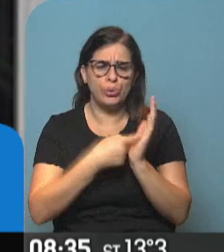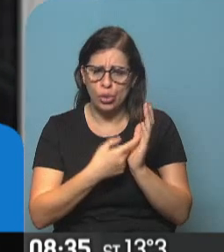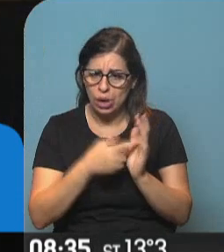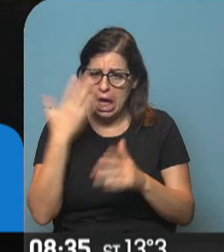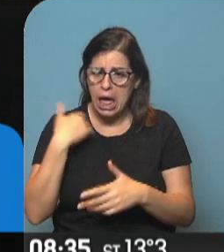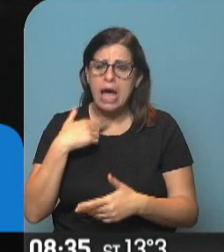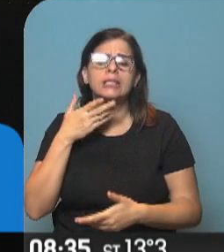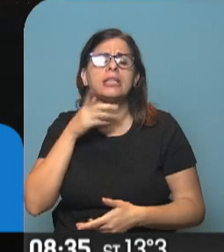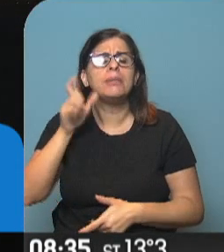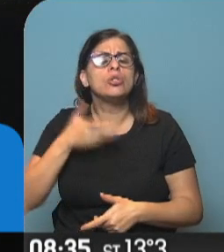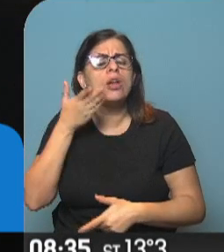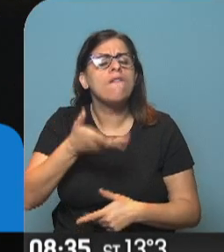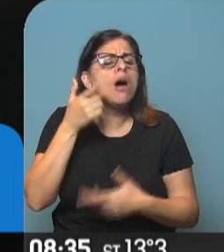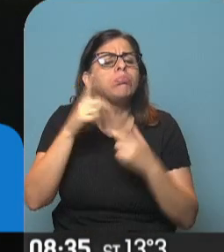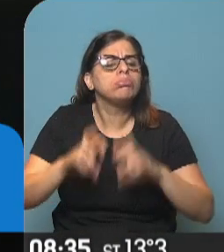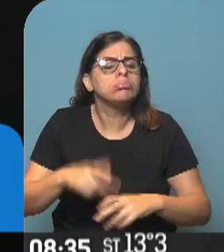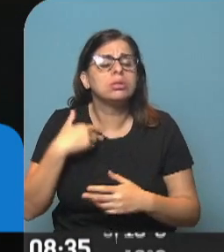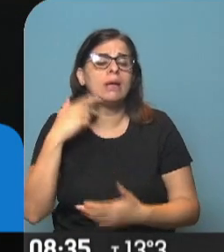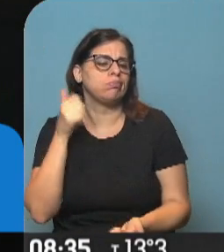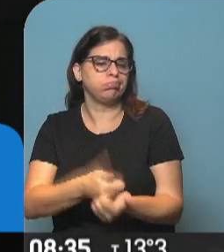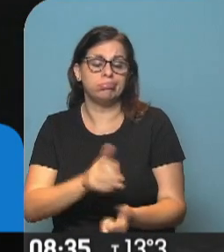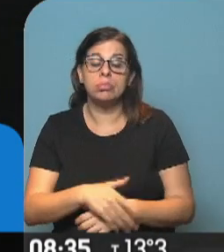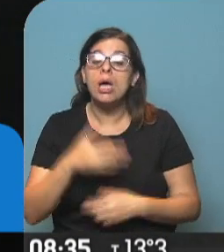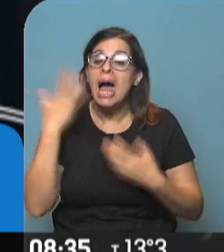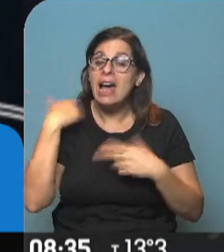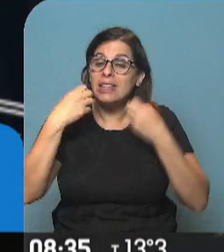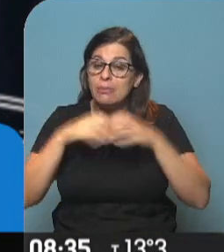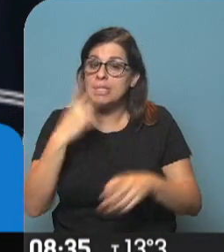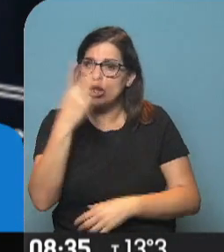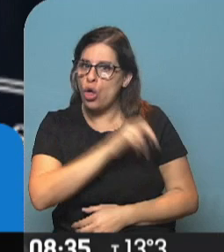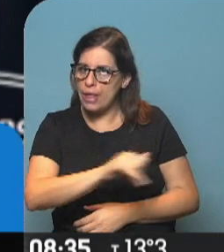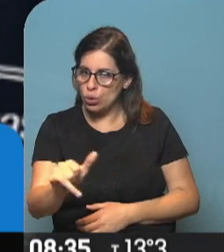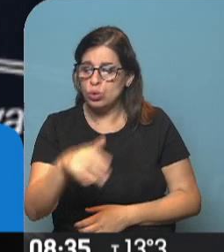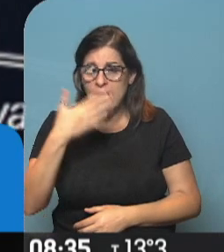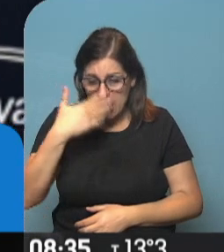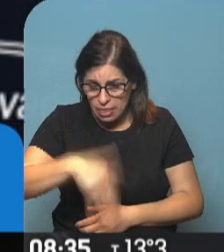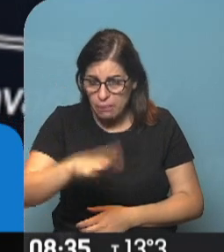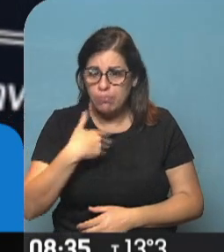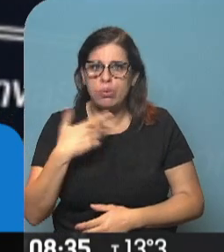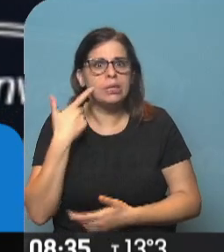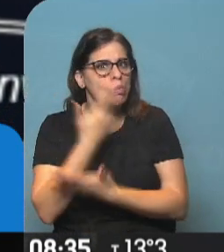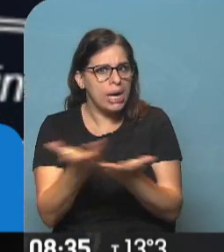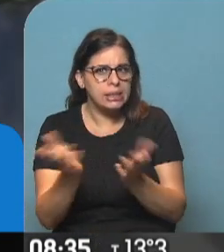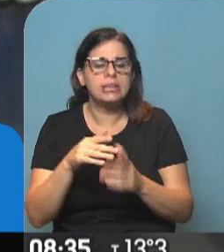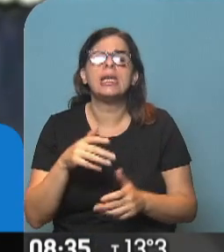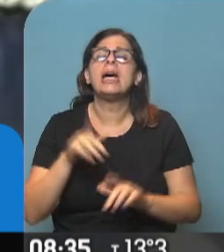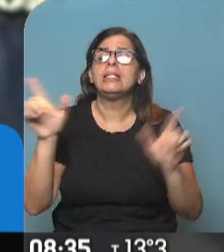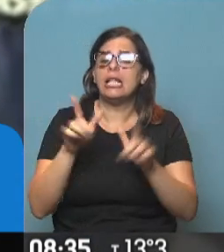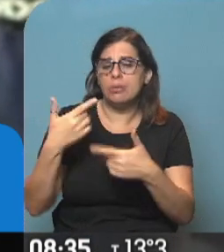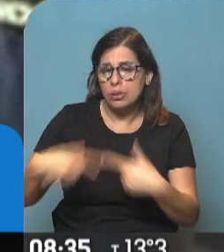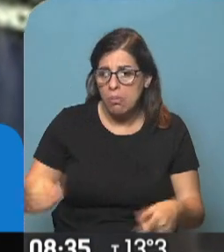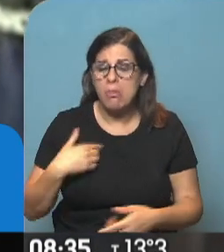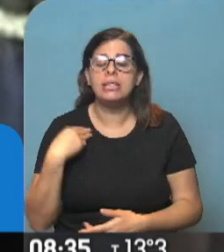consultas de rutina para esa especialidad. El caso se inició con 2 denuncias y horas después de conocido en los medios de comunicación,